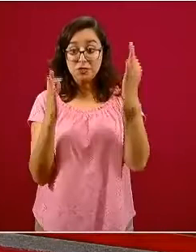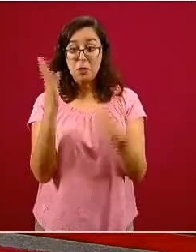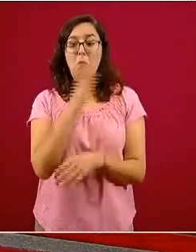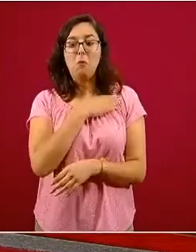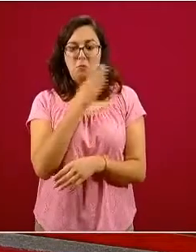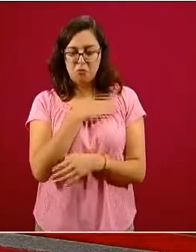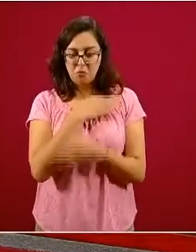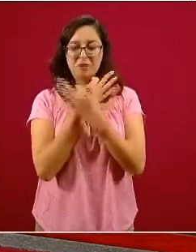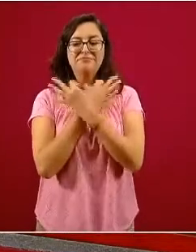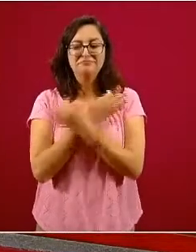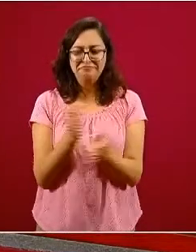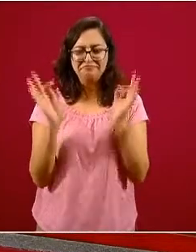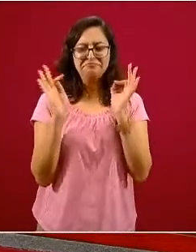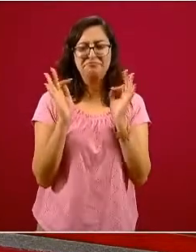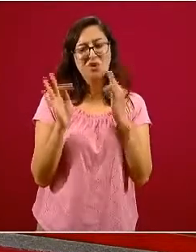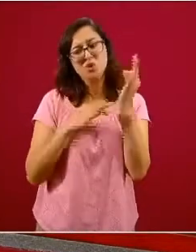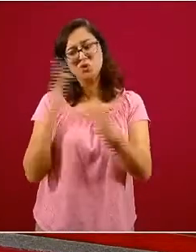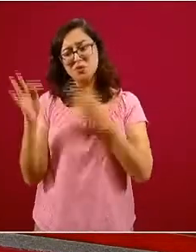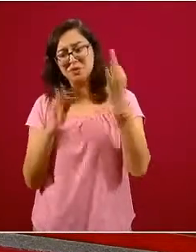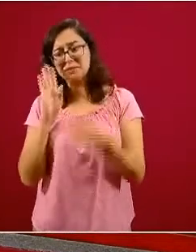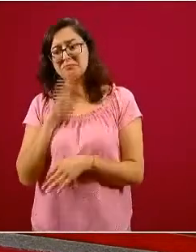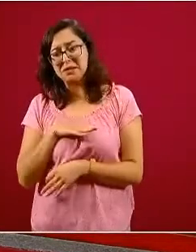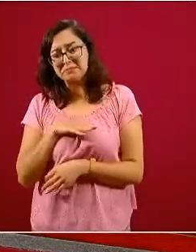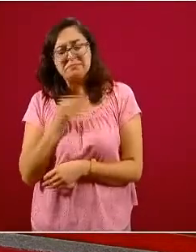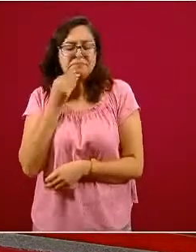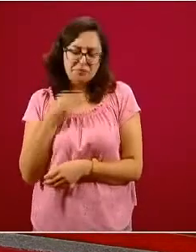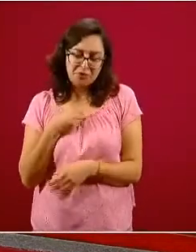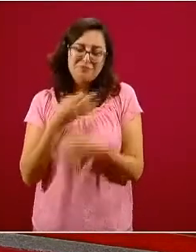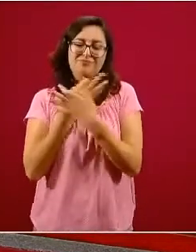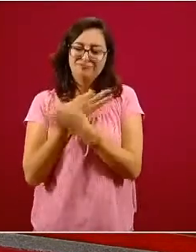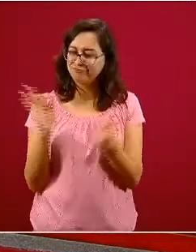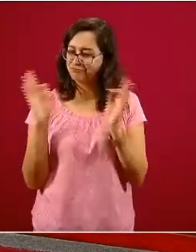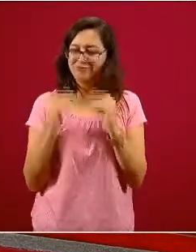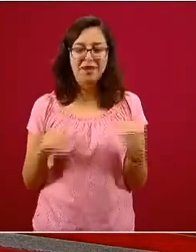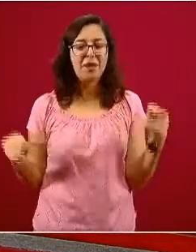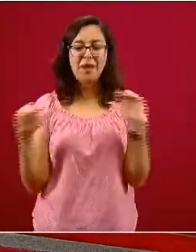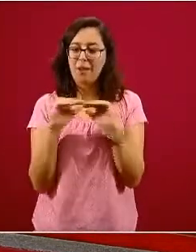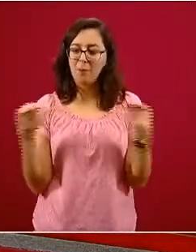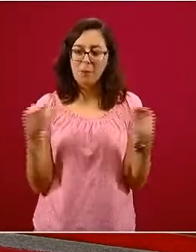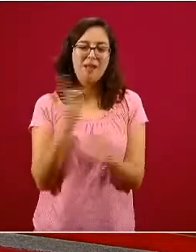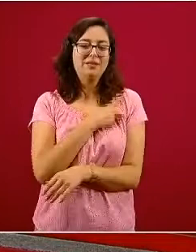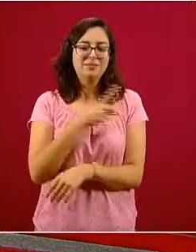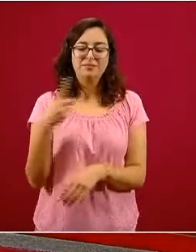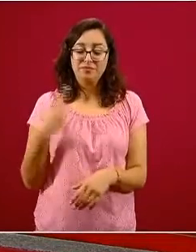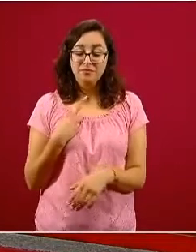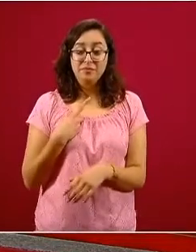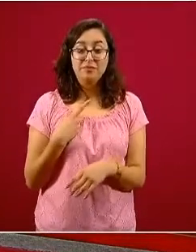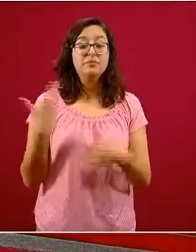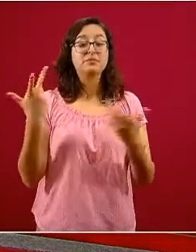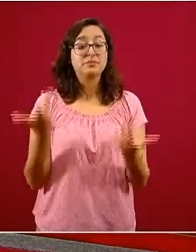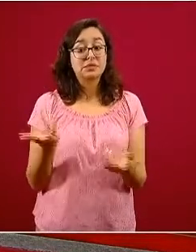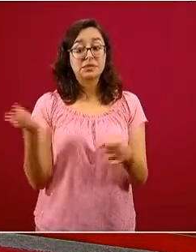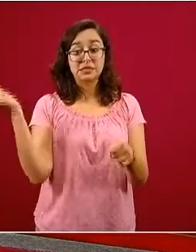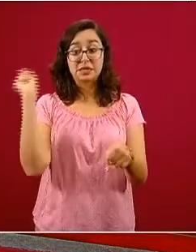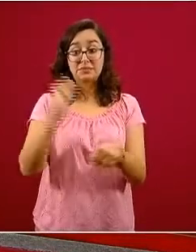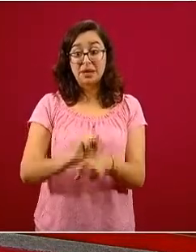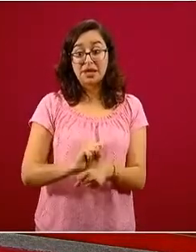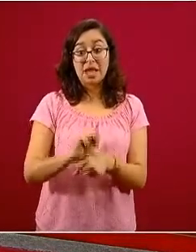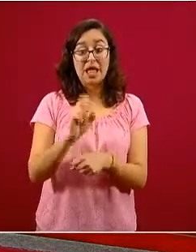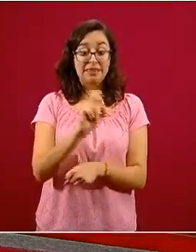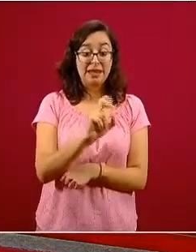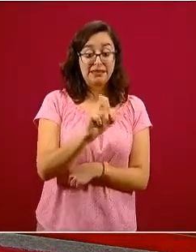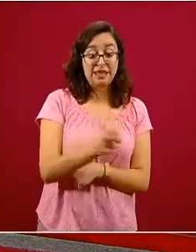que conocerlas, cuando las noticias no son tan buenas también hay que conocerlas. Entonces, nótese que en la semana, el cambio entre la